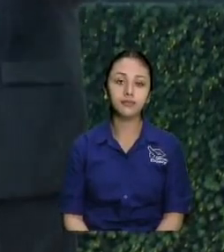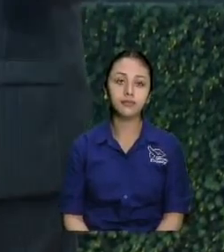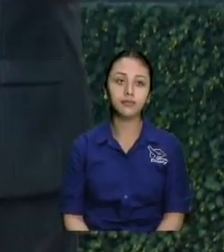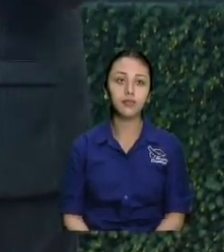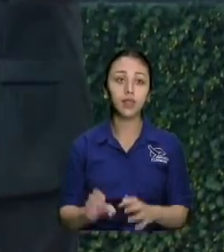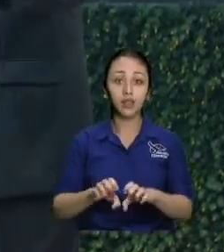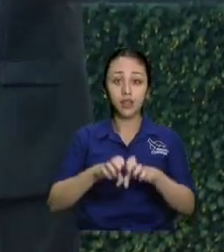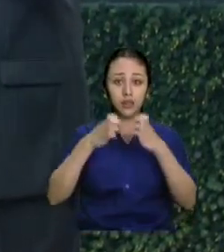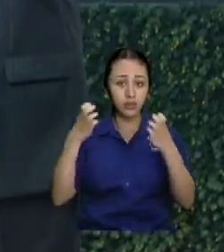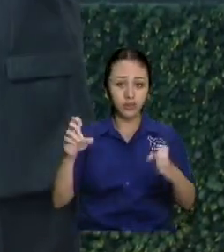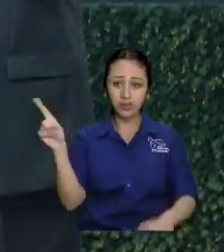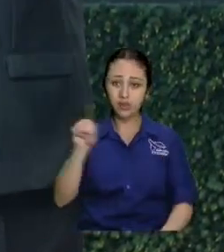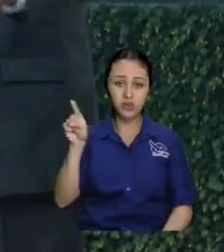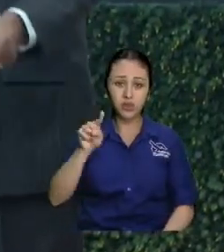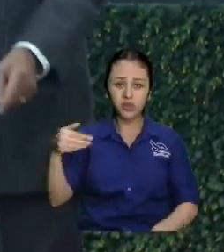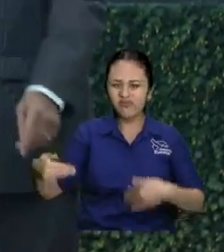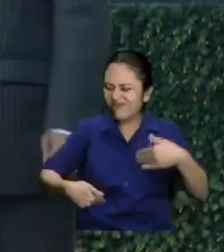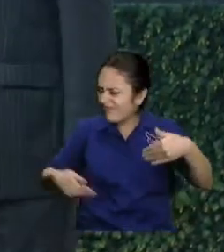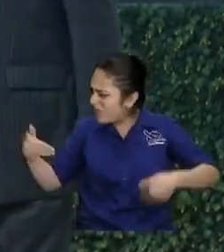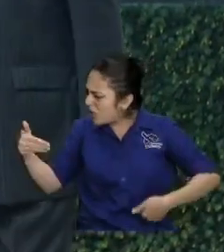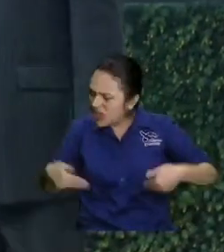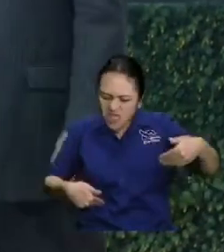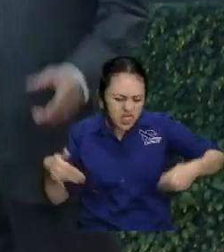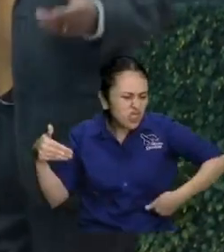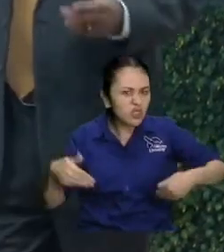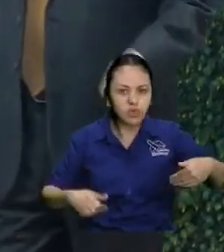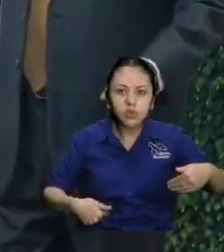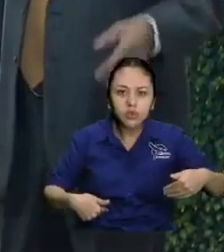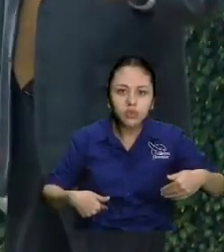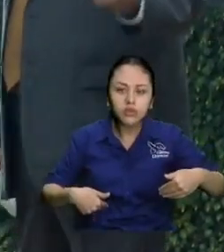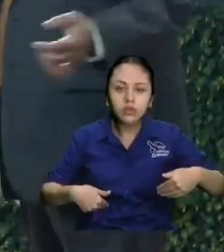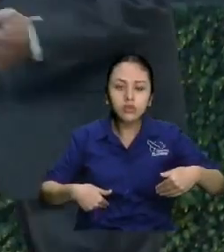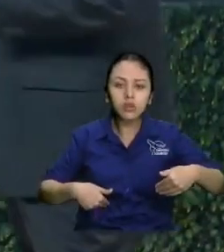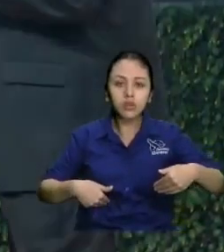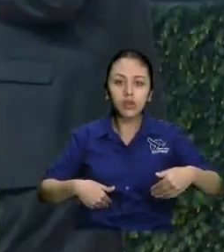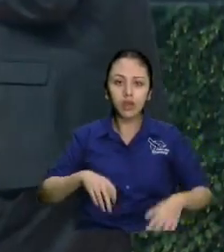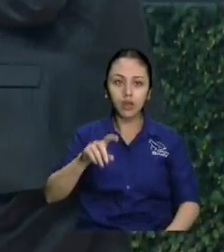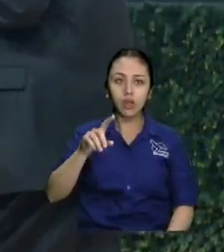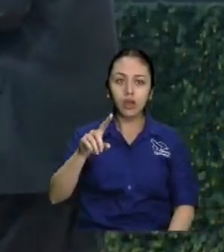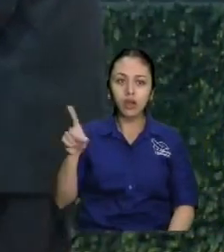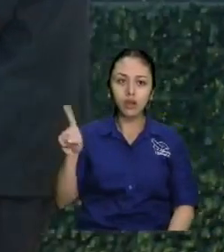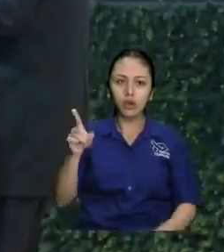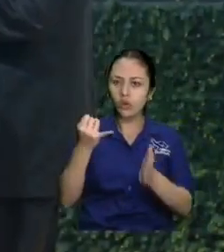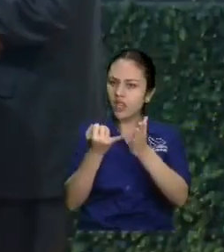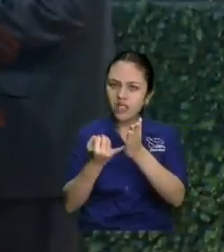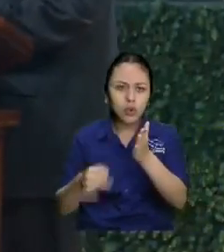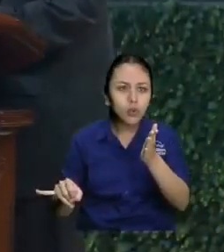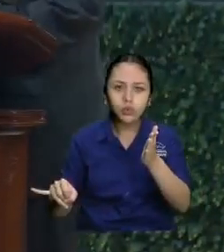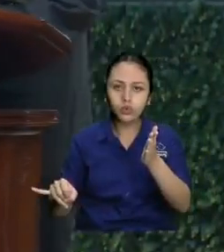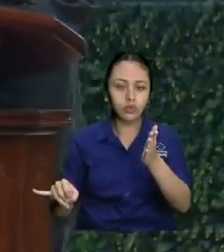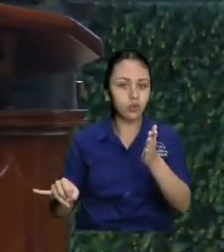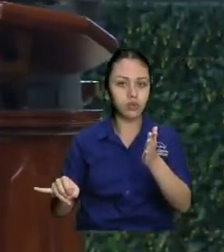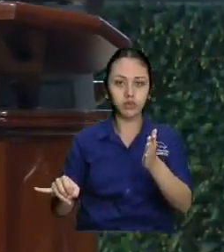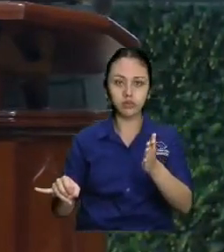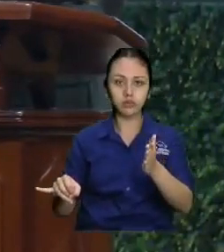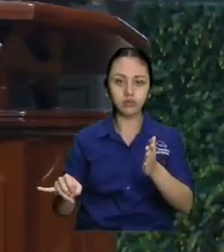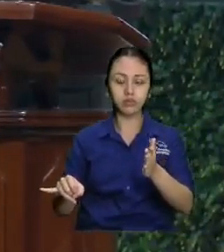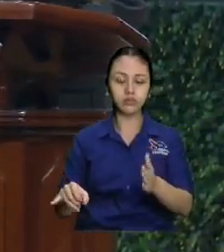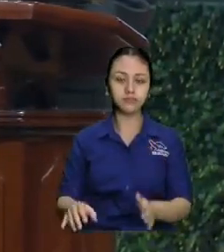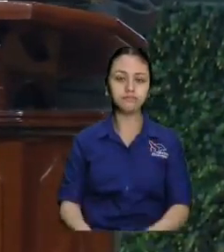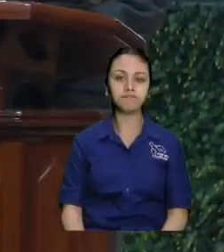Entonces, no seamos ásperos, no seamos déspotas, no seamos impertinentes, ni injustos, ni rigurosos, ni